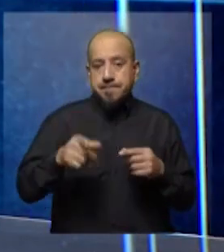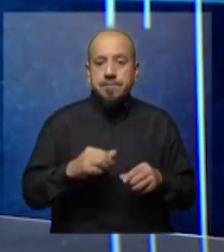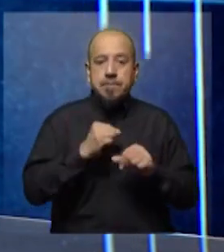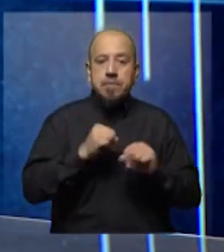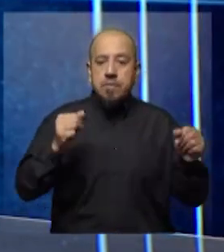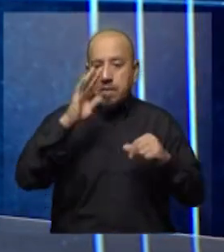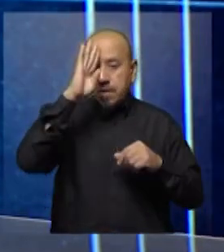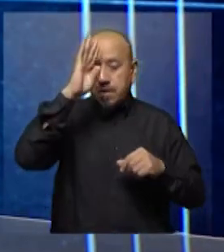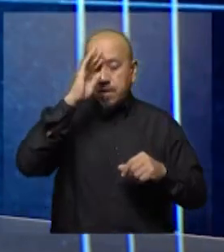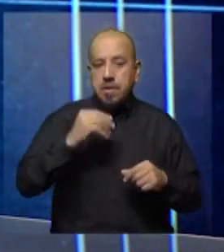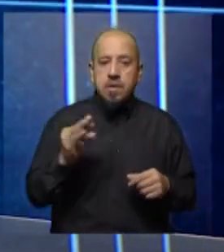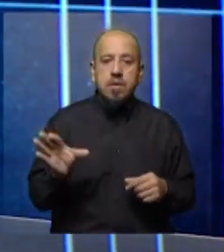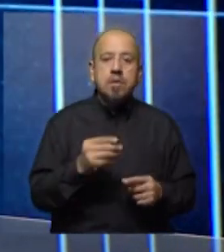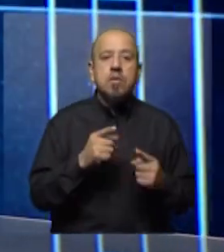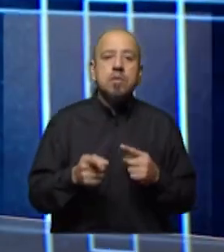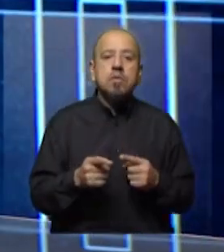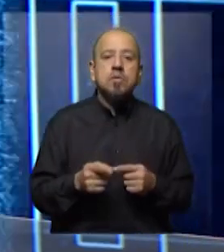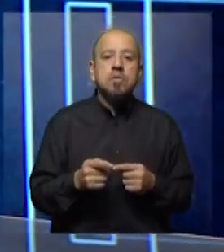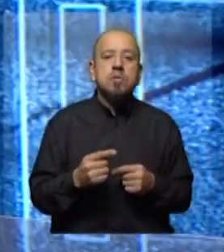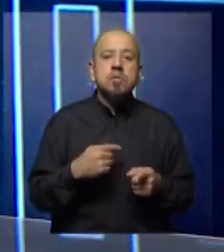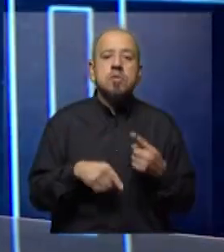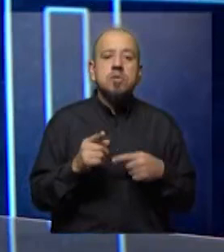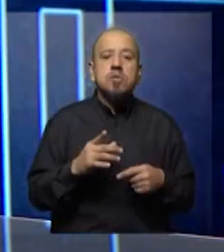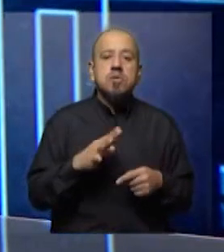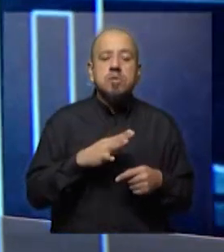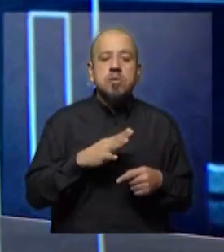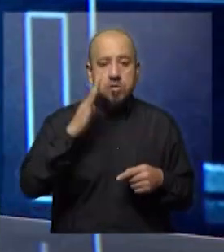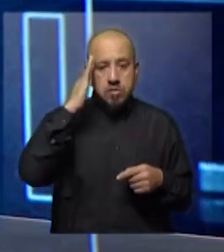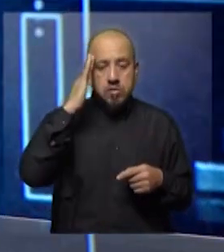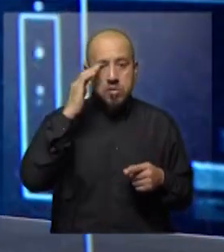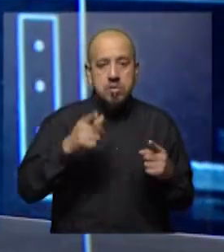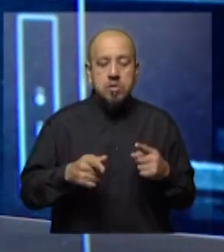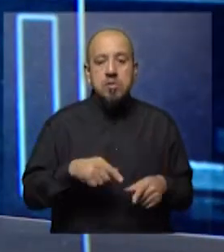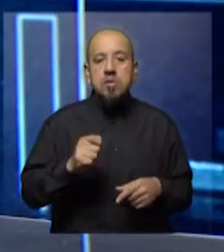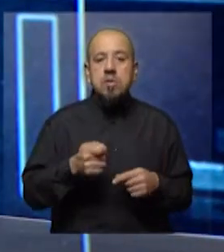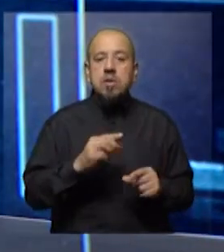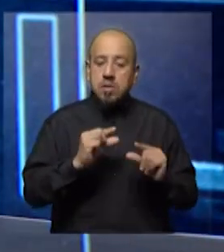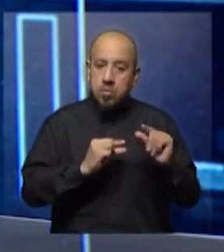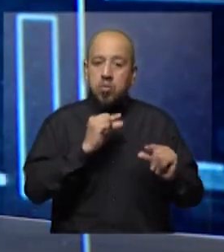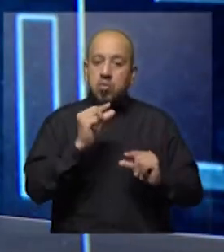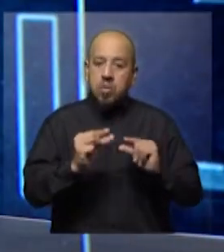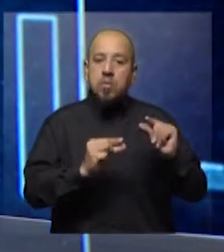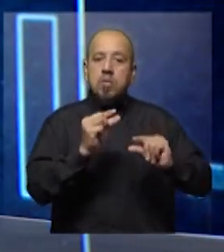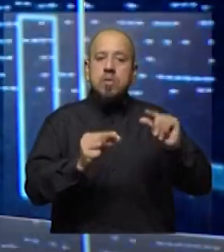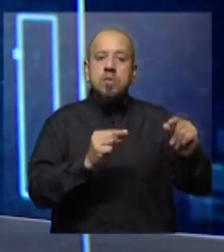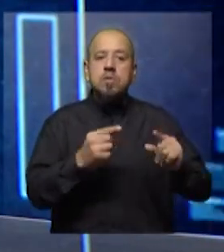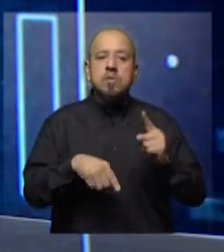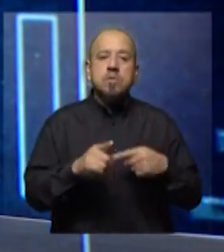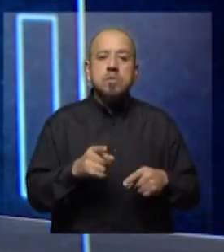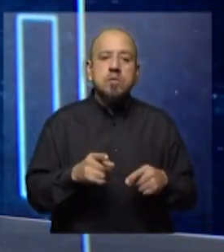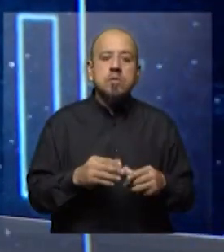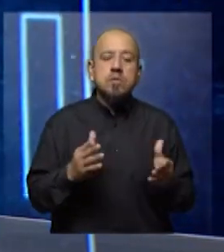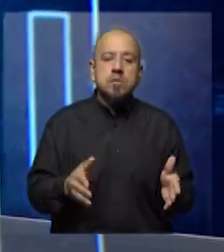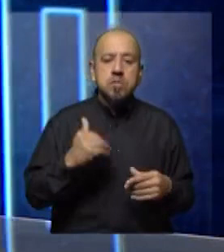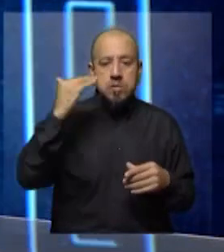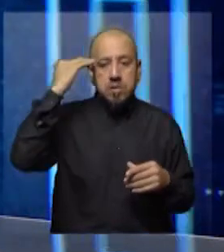aprender de todo no si sabe calibrar graduar la creencia no que la conciencia que